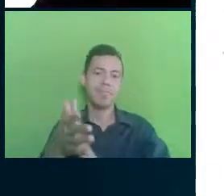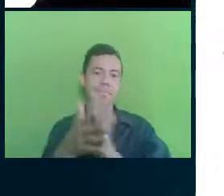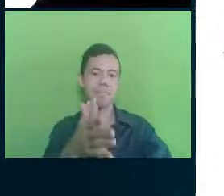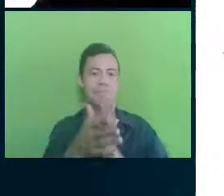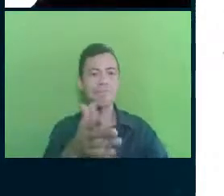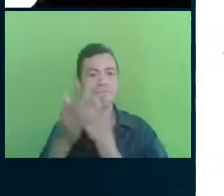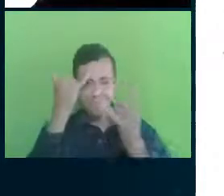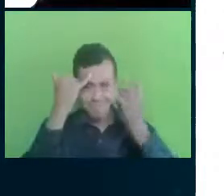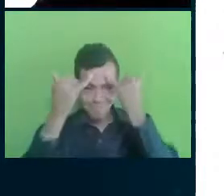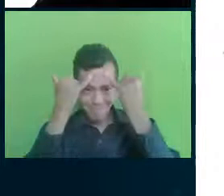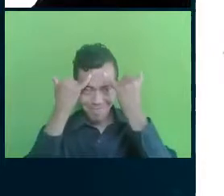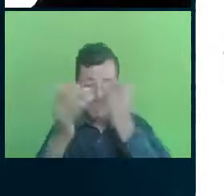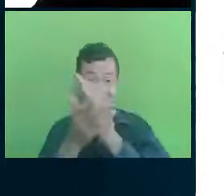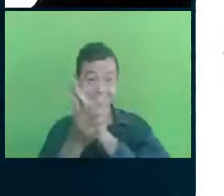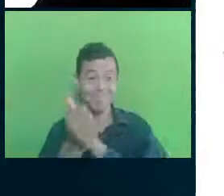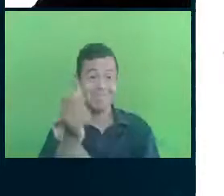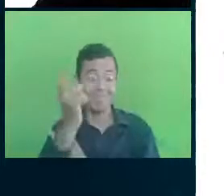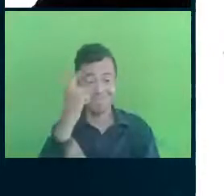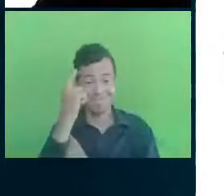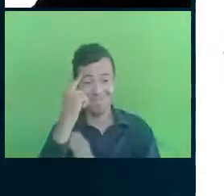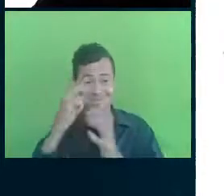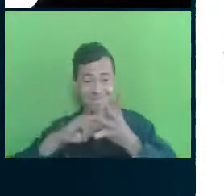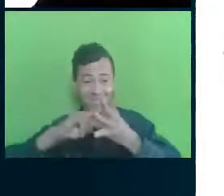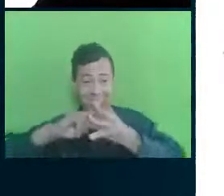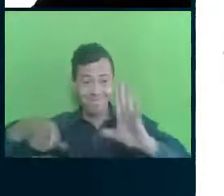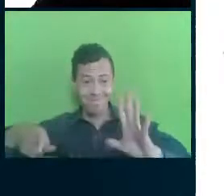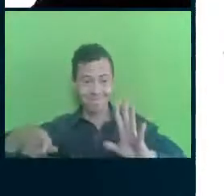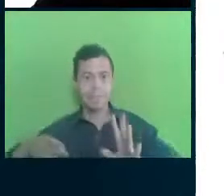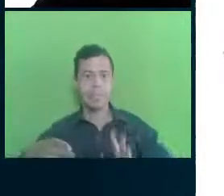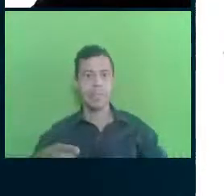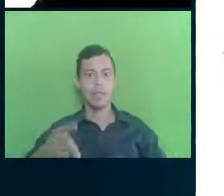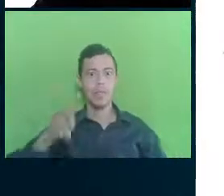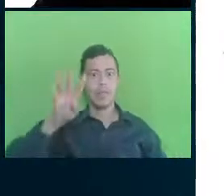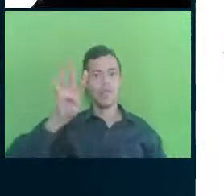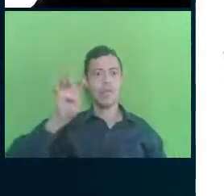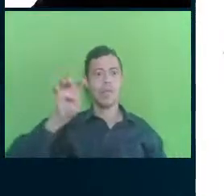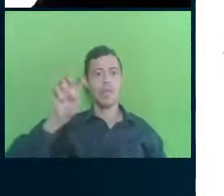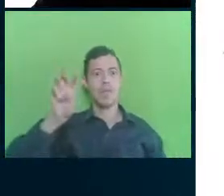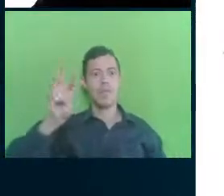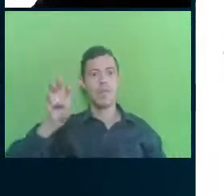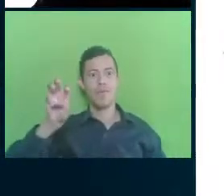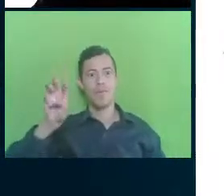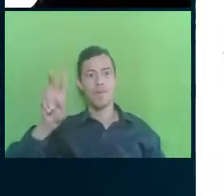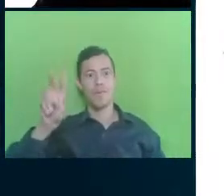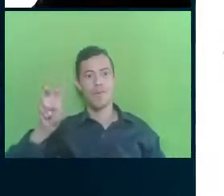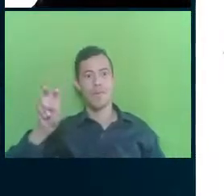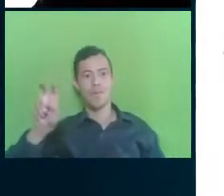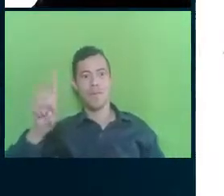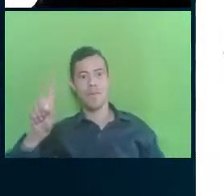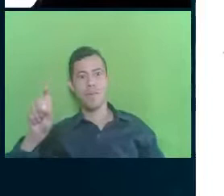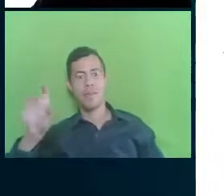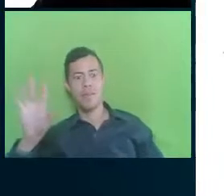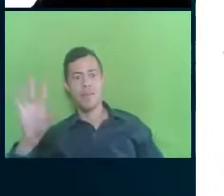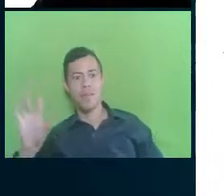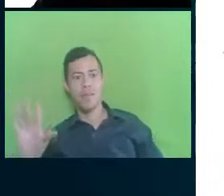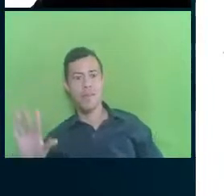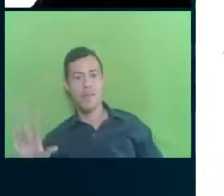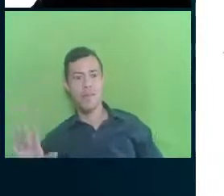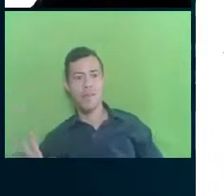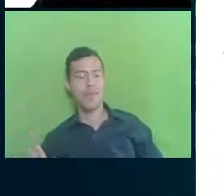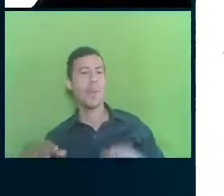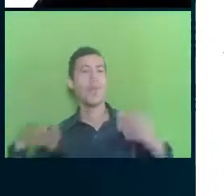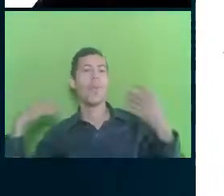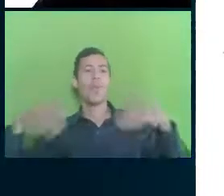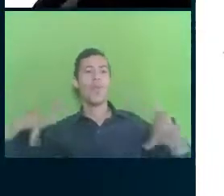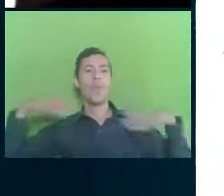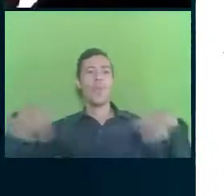inteligencia artificial desde 1877, una regresión lineal, y igual a mx más b, es literalmente una